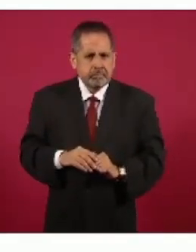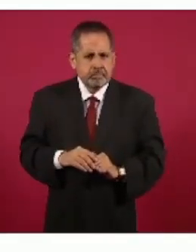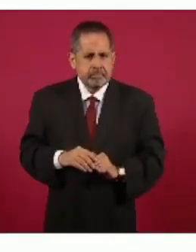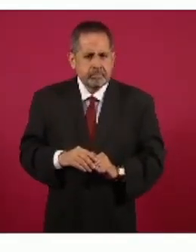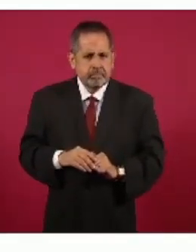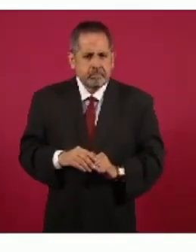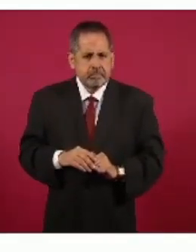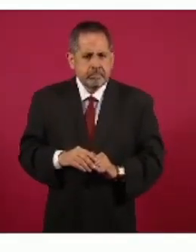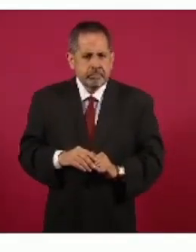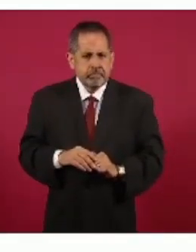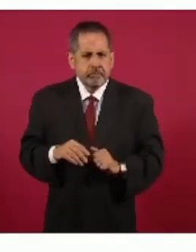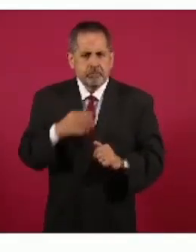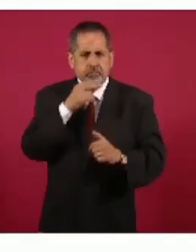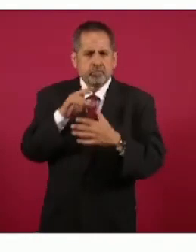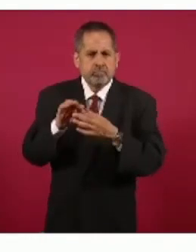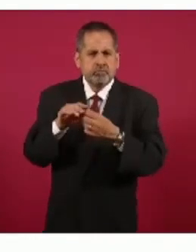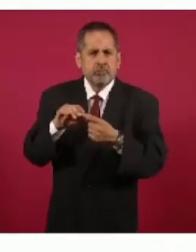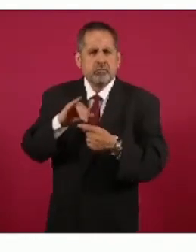Assange,